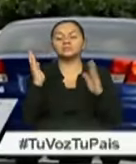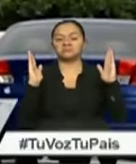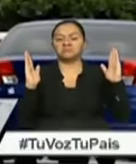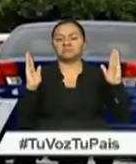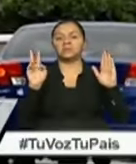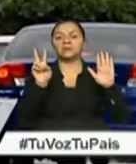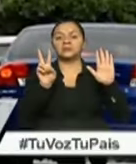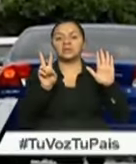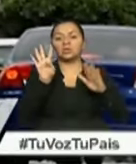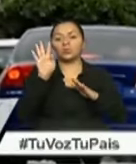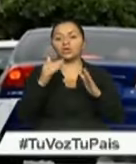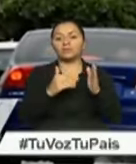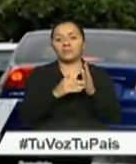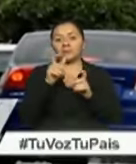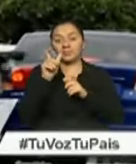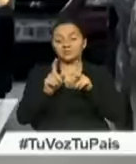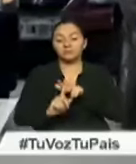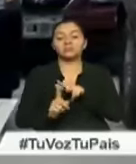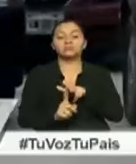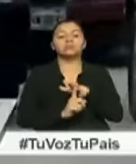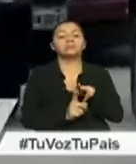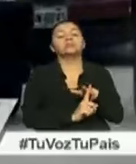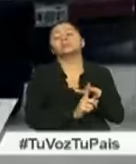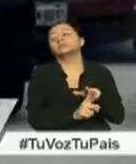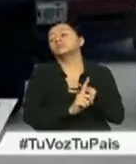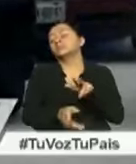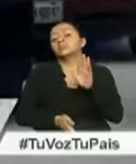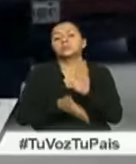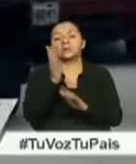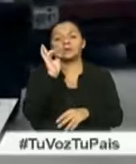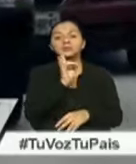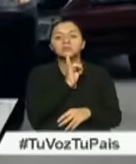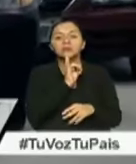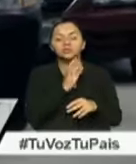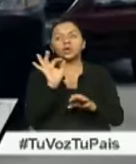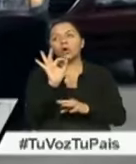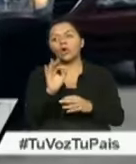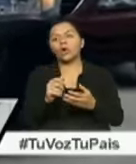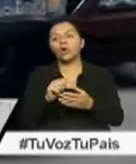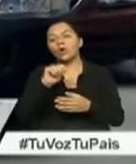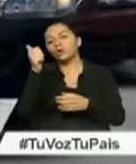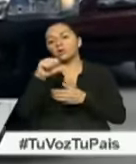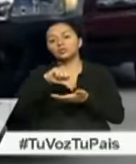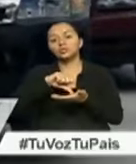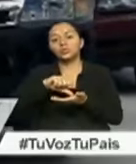que mudarse dentro del país o emigrar a Estados Unidos, según el Comisionado Nacional de los Derechos Humanos.